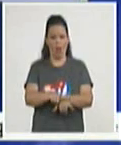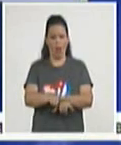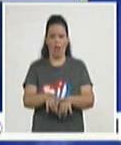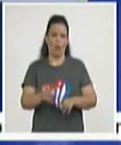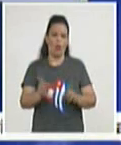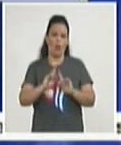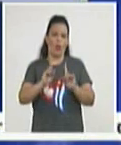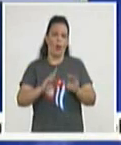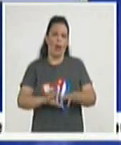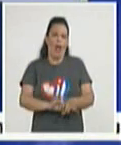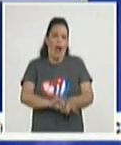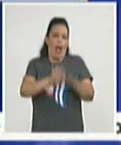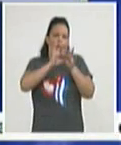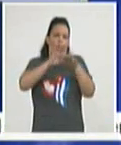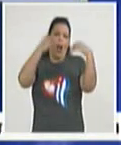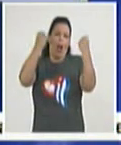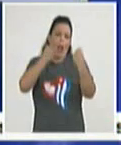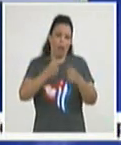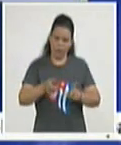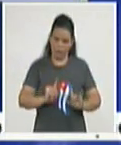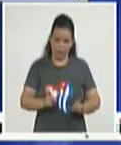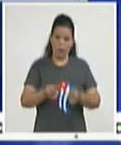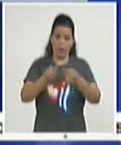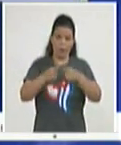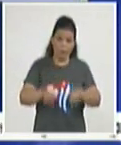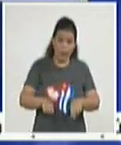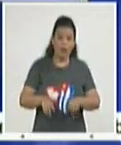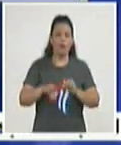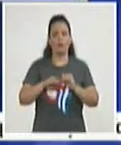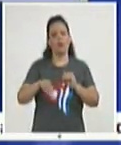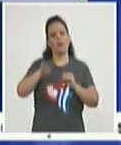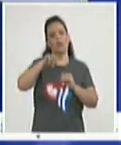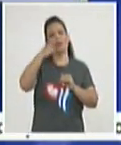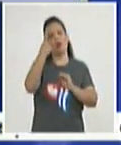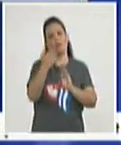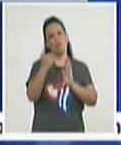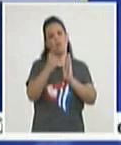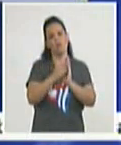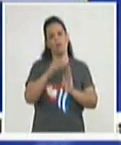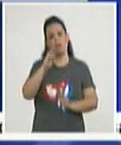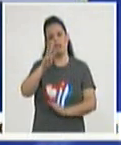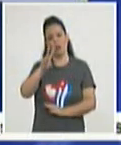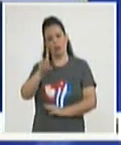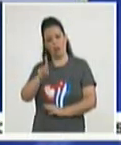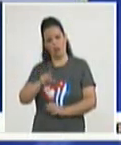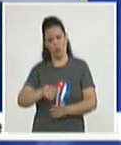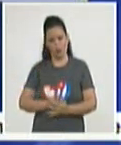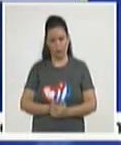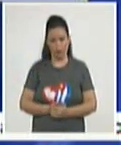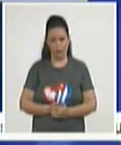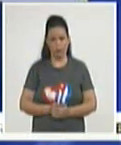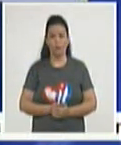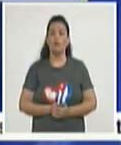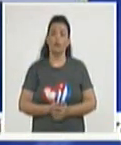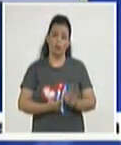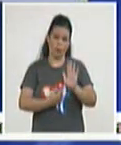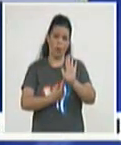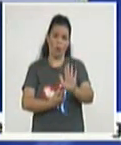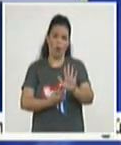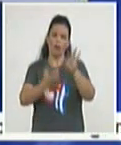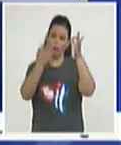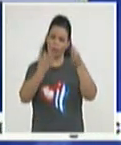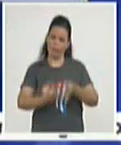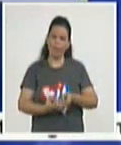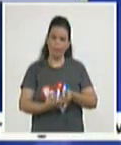sin embargo, con una tasa superior a 1.031, que habla de una fuerte transmisión en